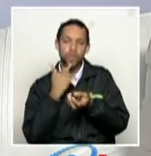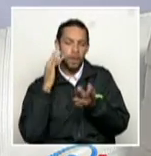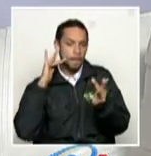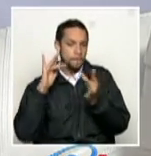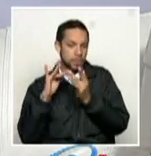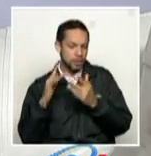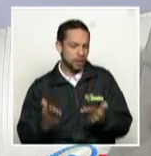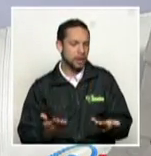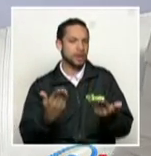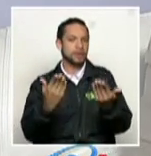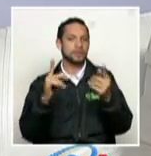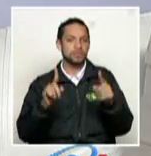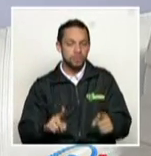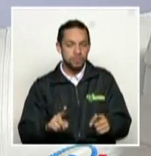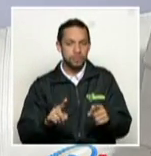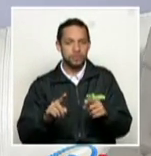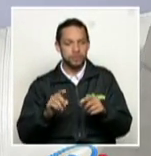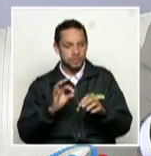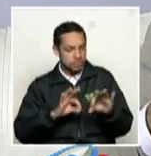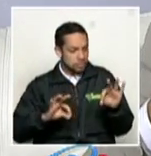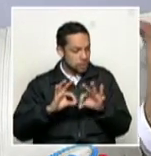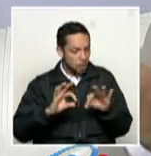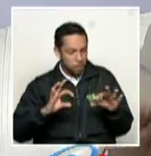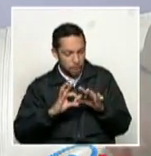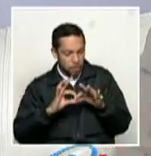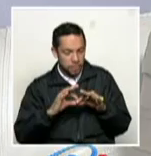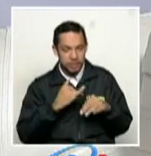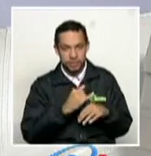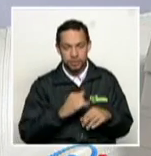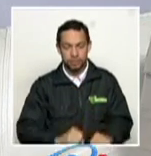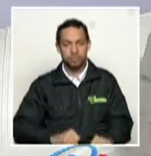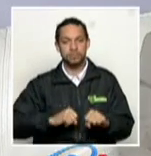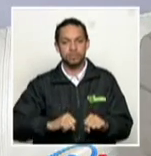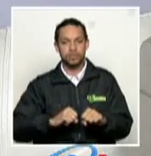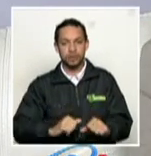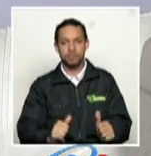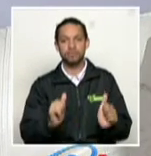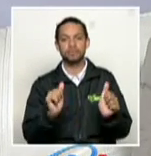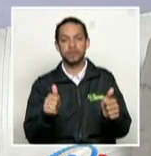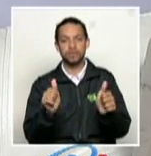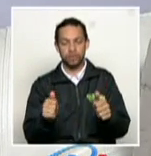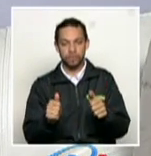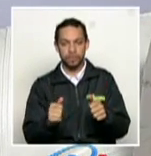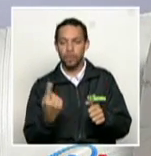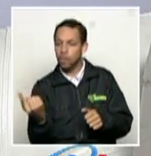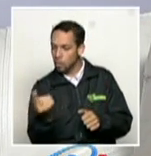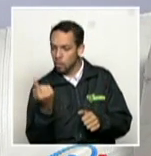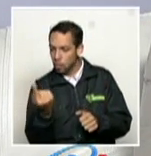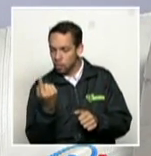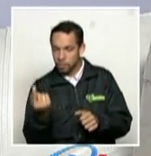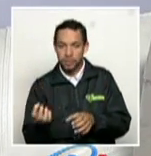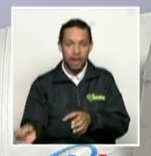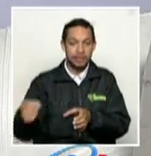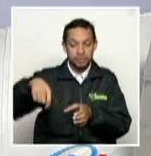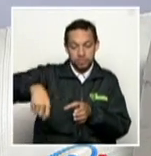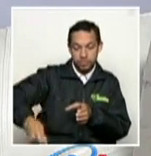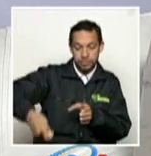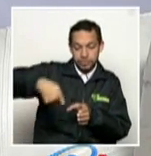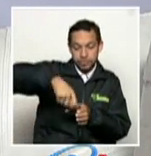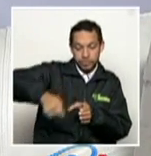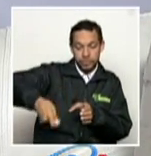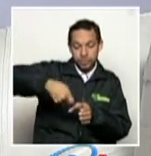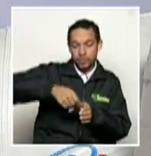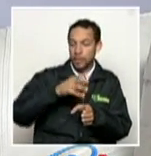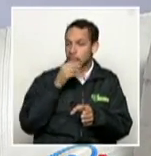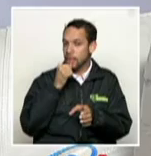azúcares, fibras, proteínas. Entonces lo ideal sería consumirlas siempre sin agregarle